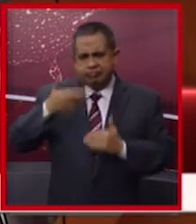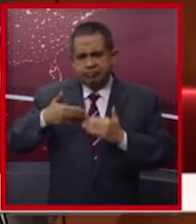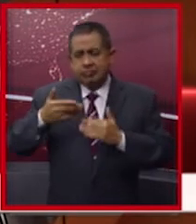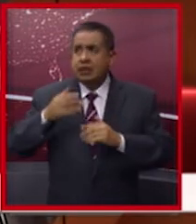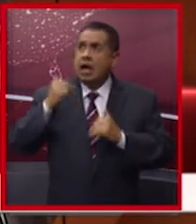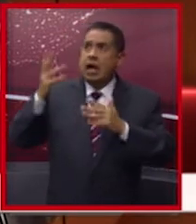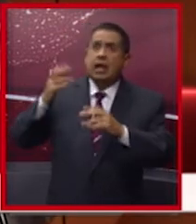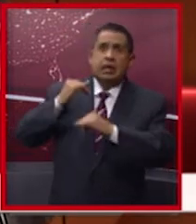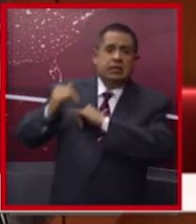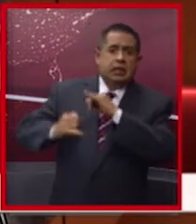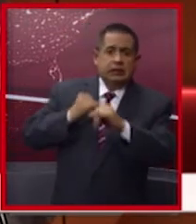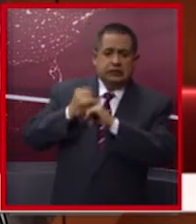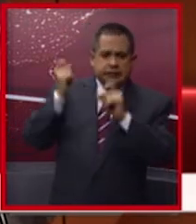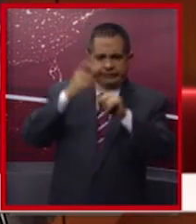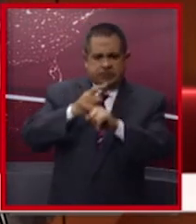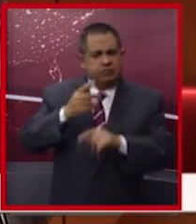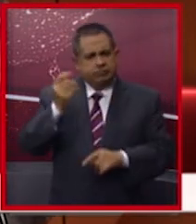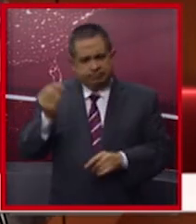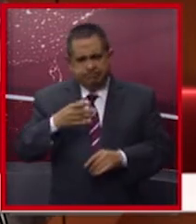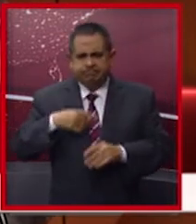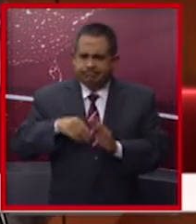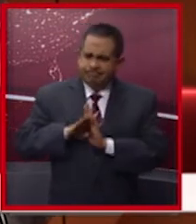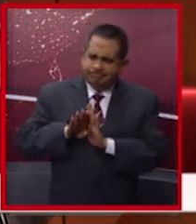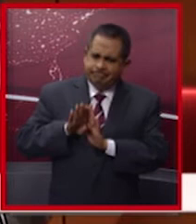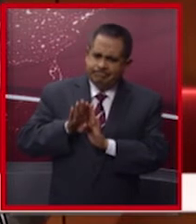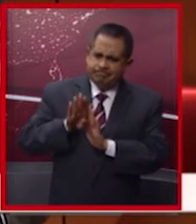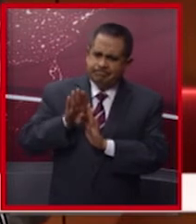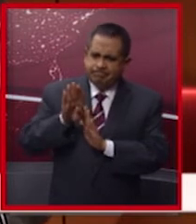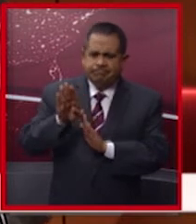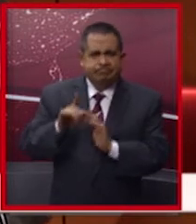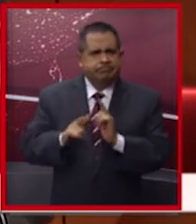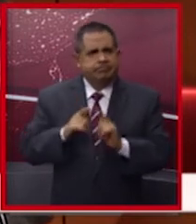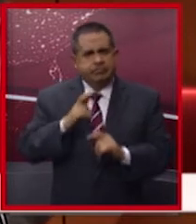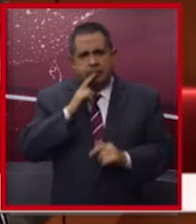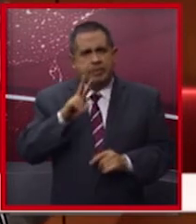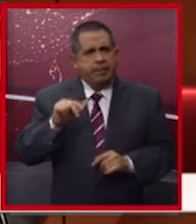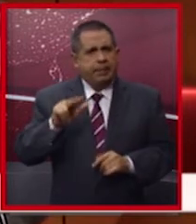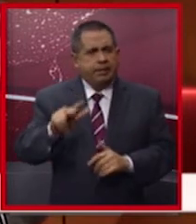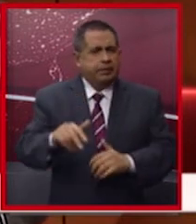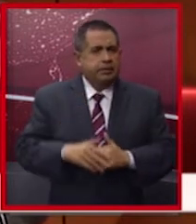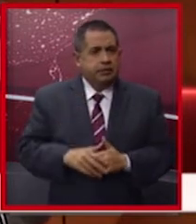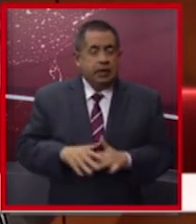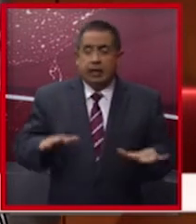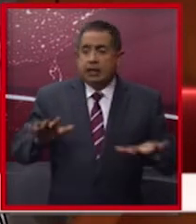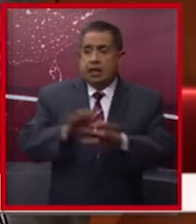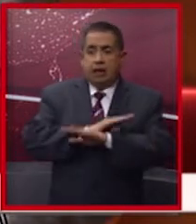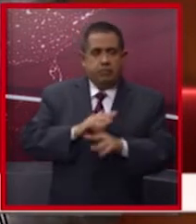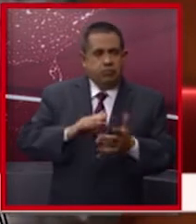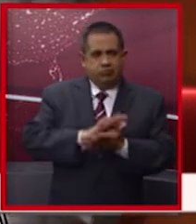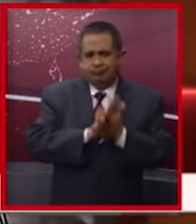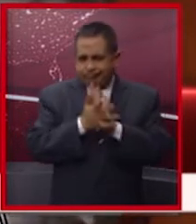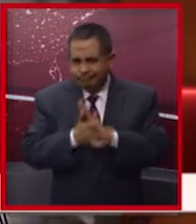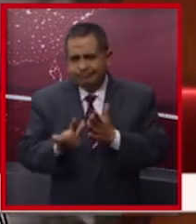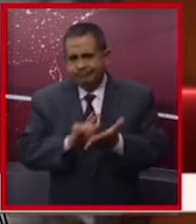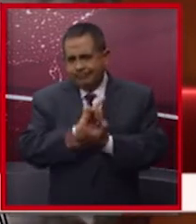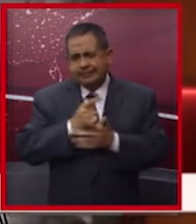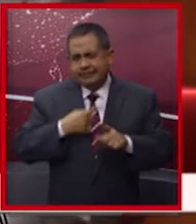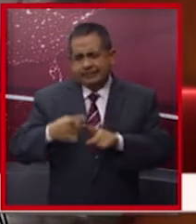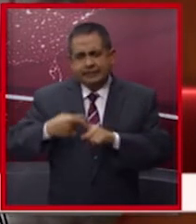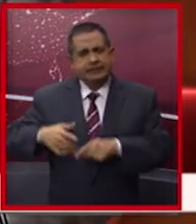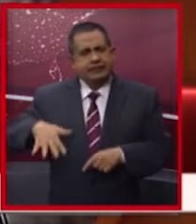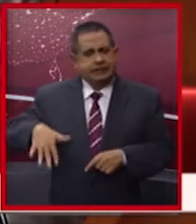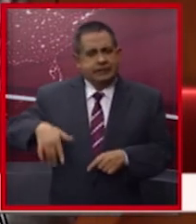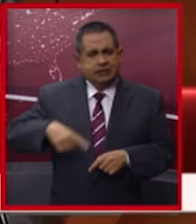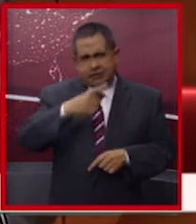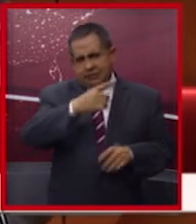entorno internacional complejo. El proyecto de nación y los cambios estructurales, como lo ha mencionado